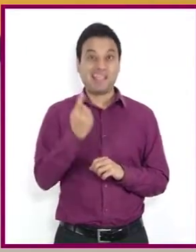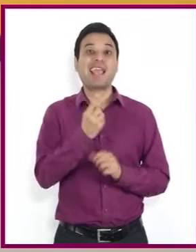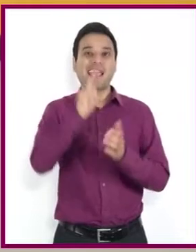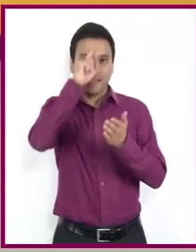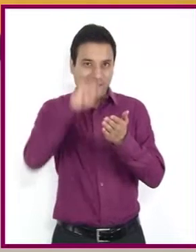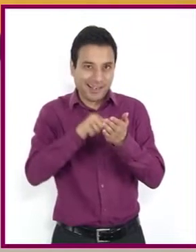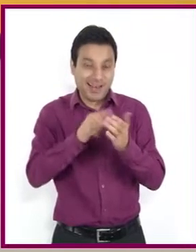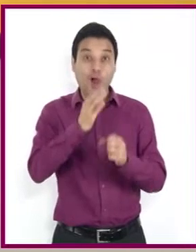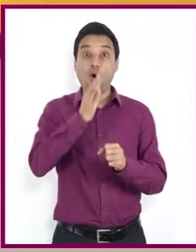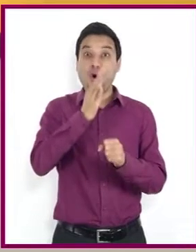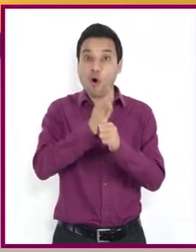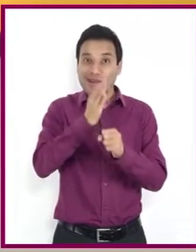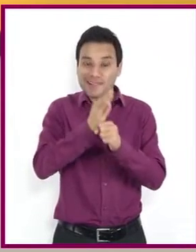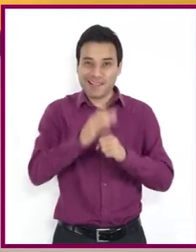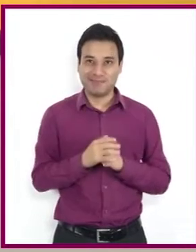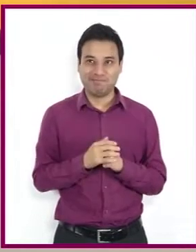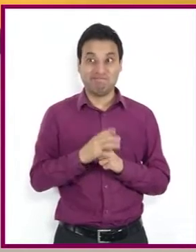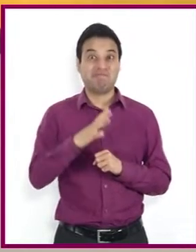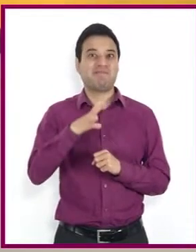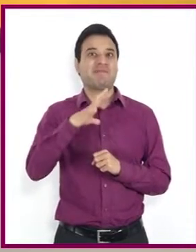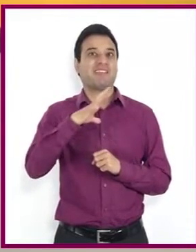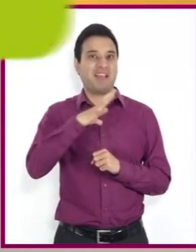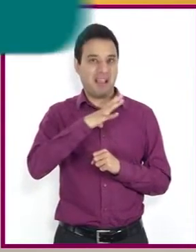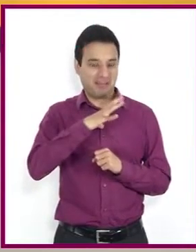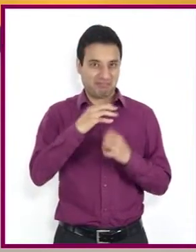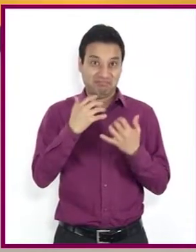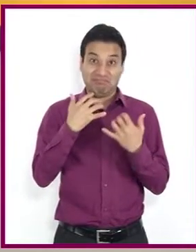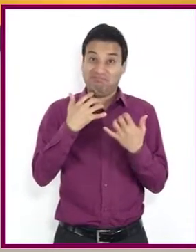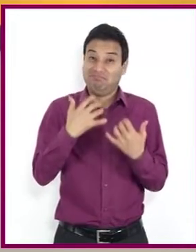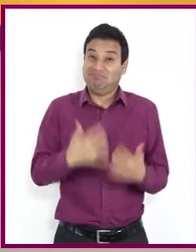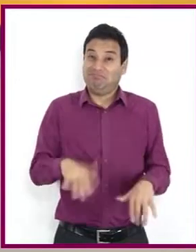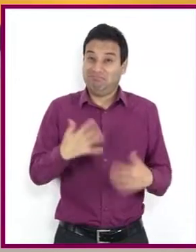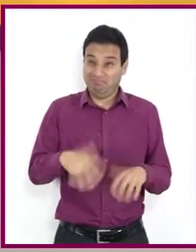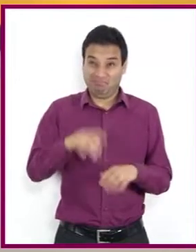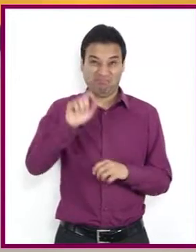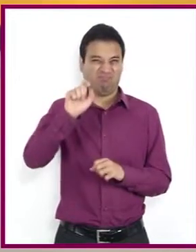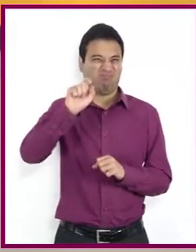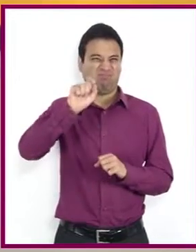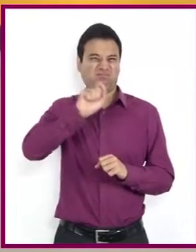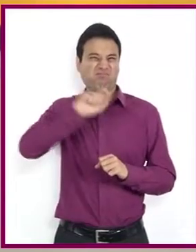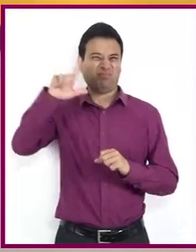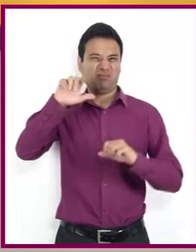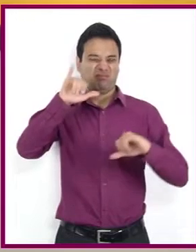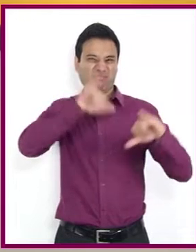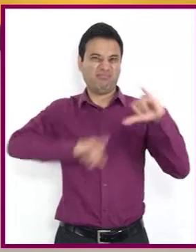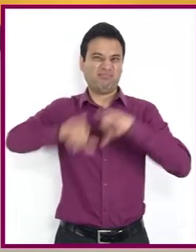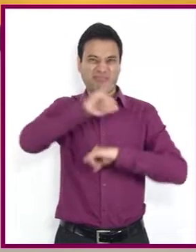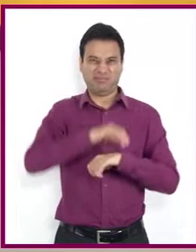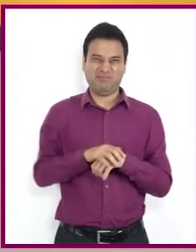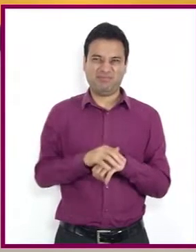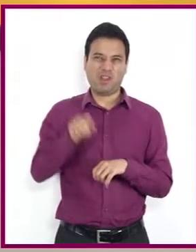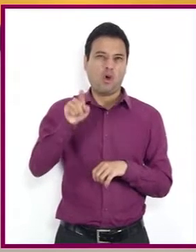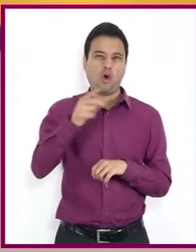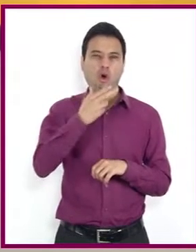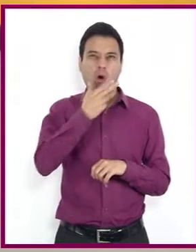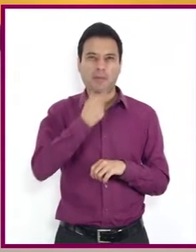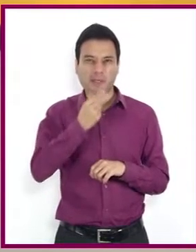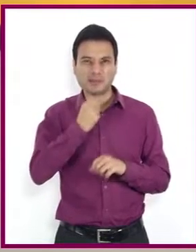nos acompaña uno de los grandes científicos de todos los tiempos, un famoso astrónomo,